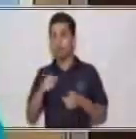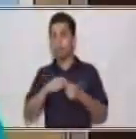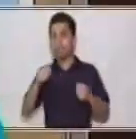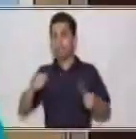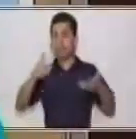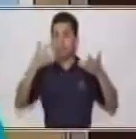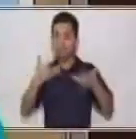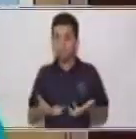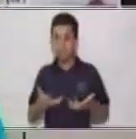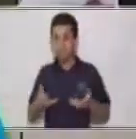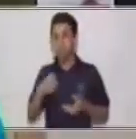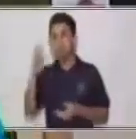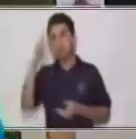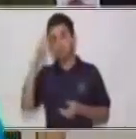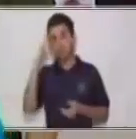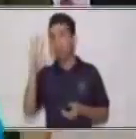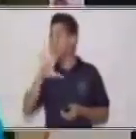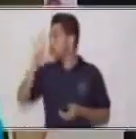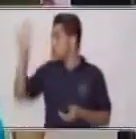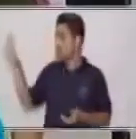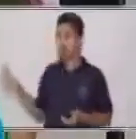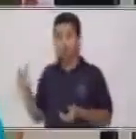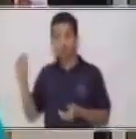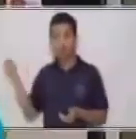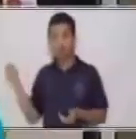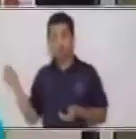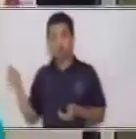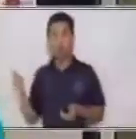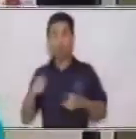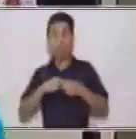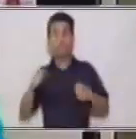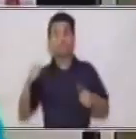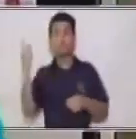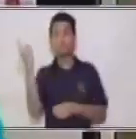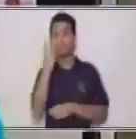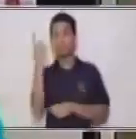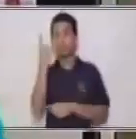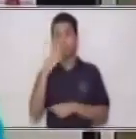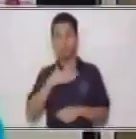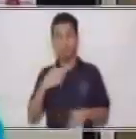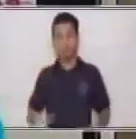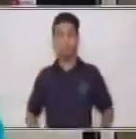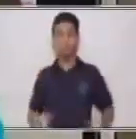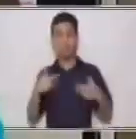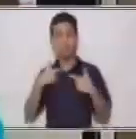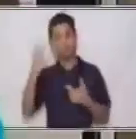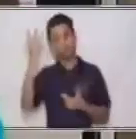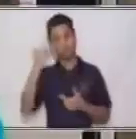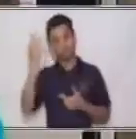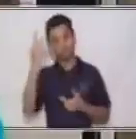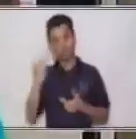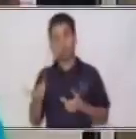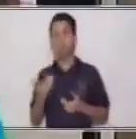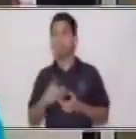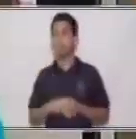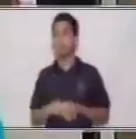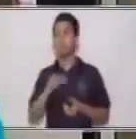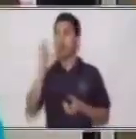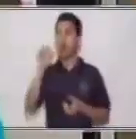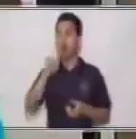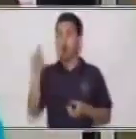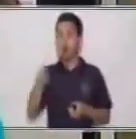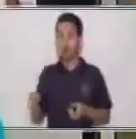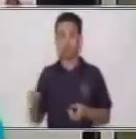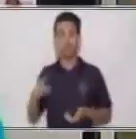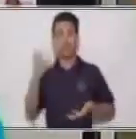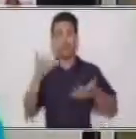Quiero recordarte que estas medidas son fundamentales en nuestra vida diaria. Onza, libra,